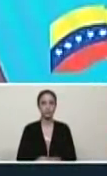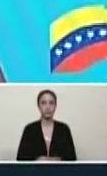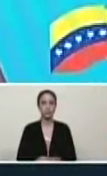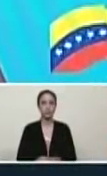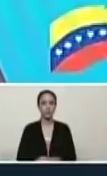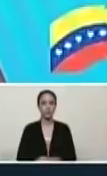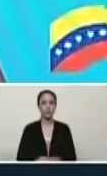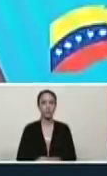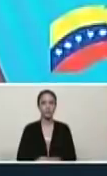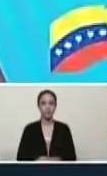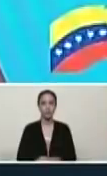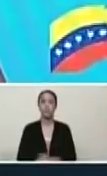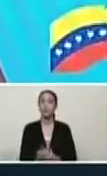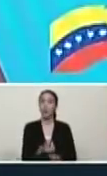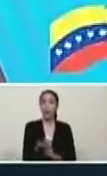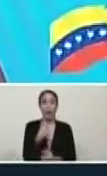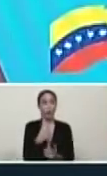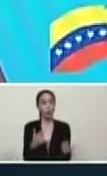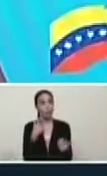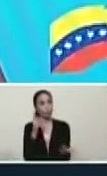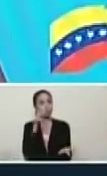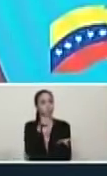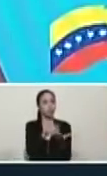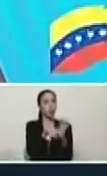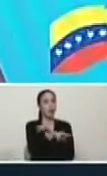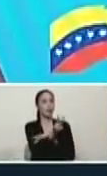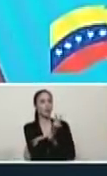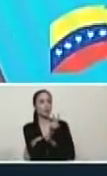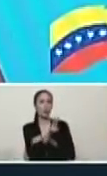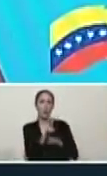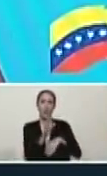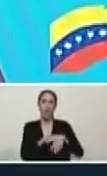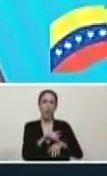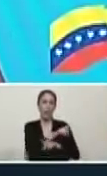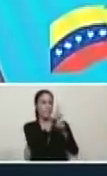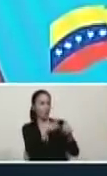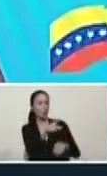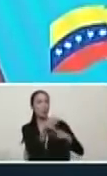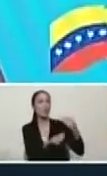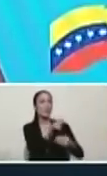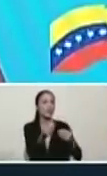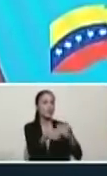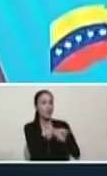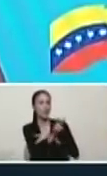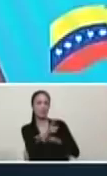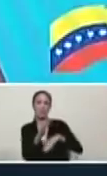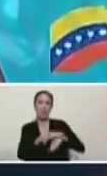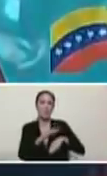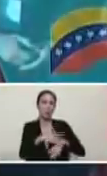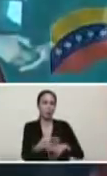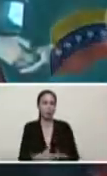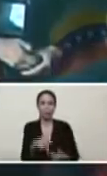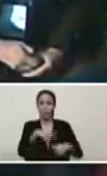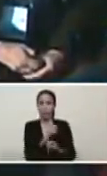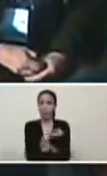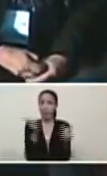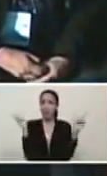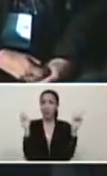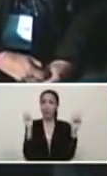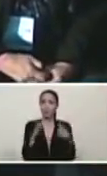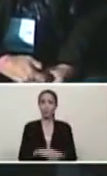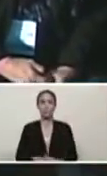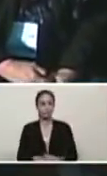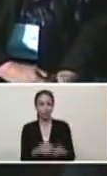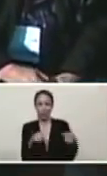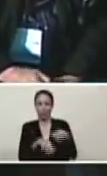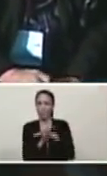Impresionante. Voy a Venezuela. ¿Y por qué te tienen que preguntar qué vas a hacer a Venezuela? Si Venezuela es un territorio libre,